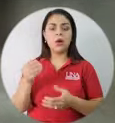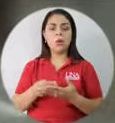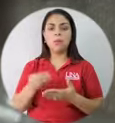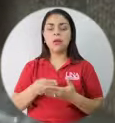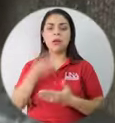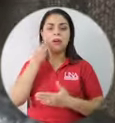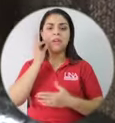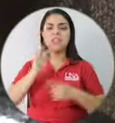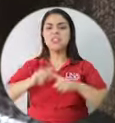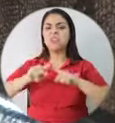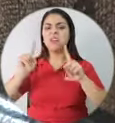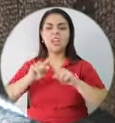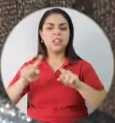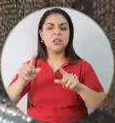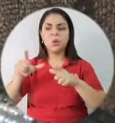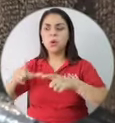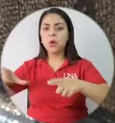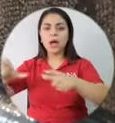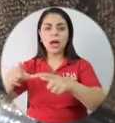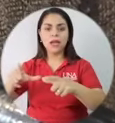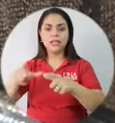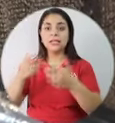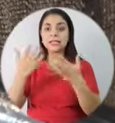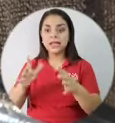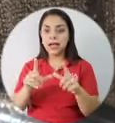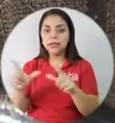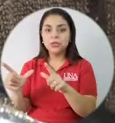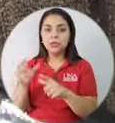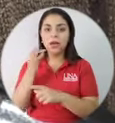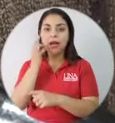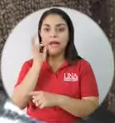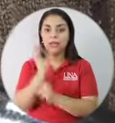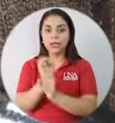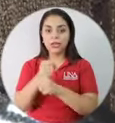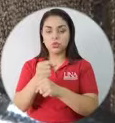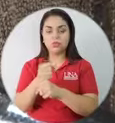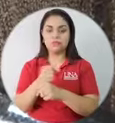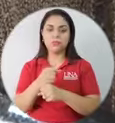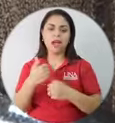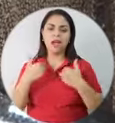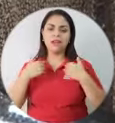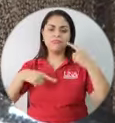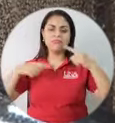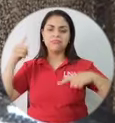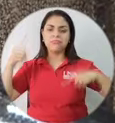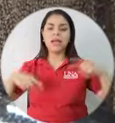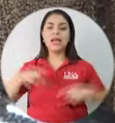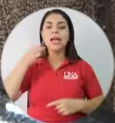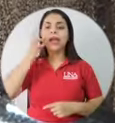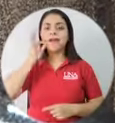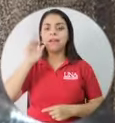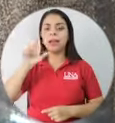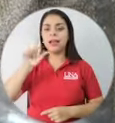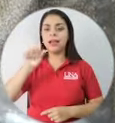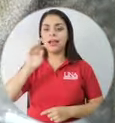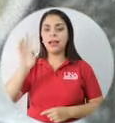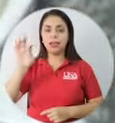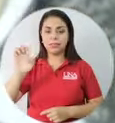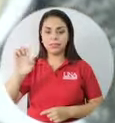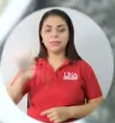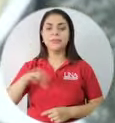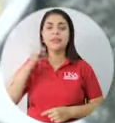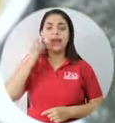diferentes modalidades, en puntos de venta directo del café ya elaborado. Y aquí tenemos todas las variantes, desde cafés lates,